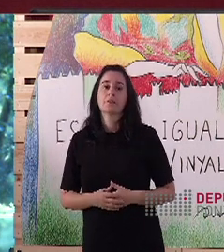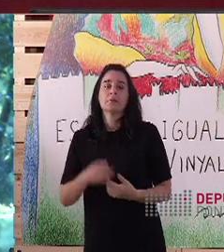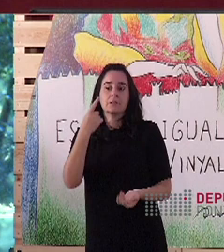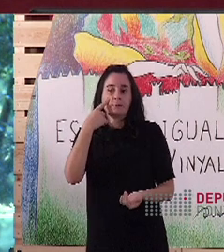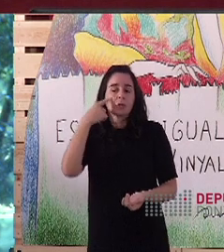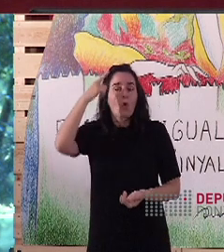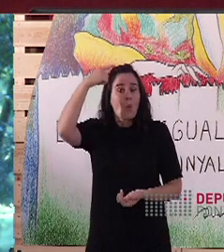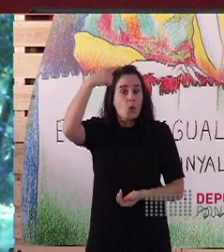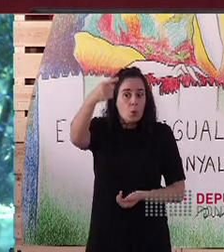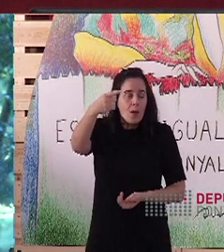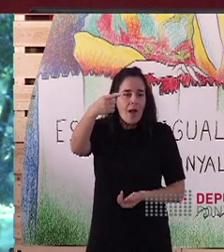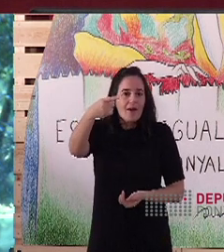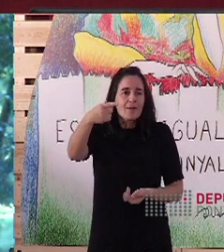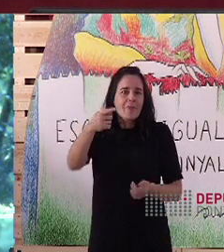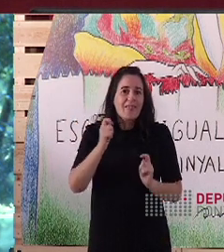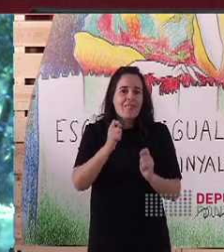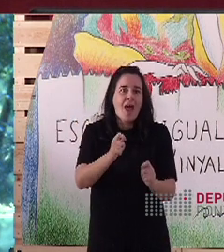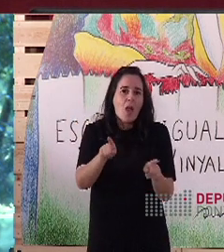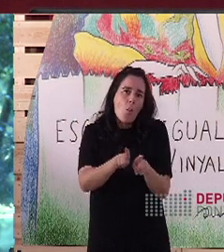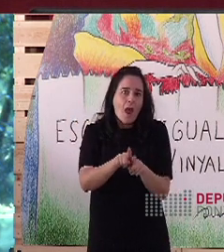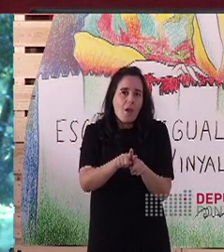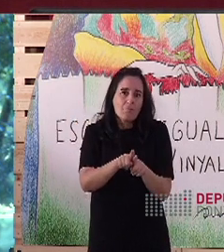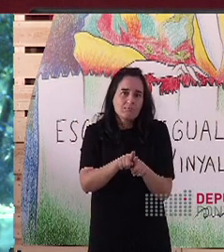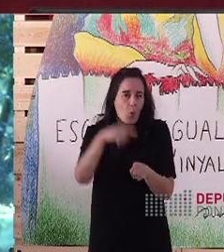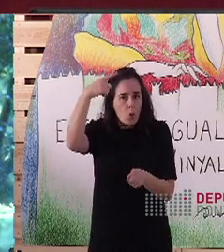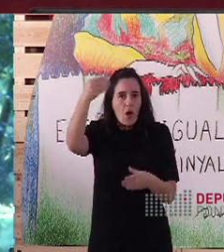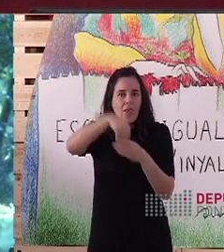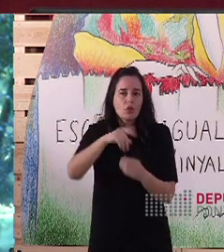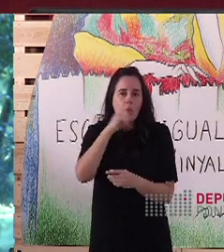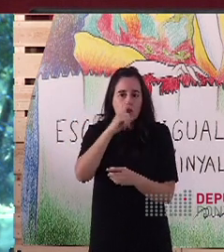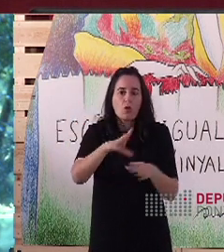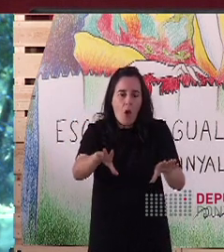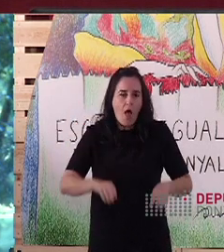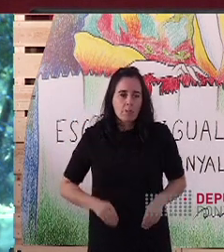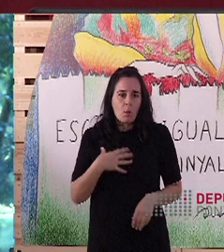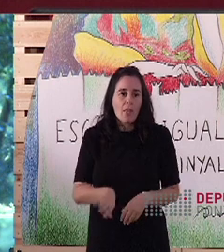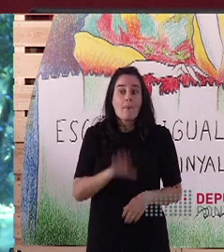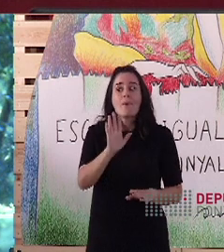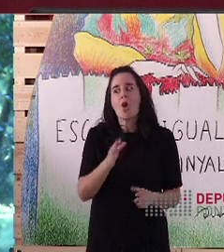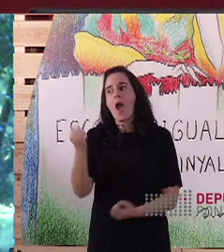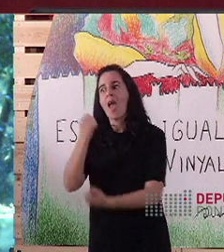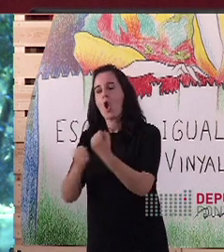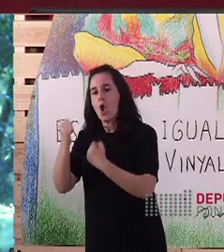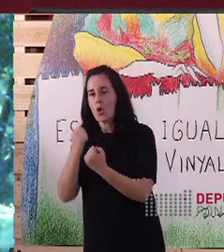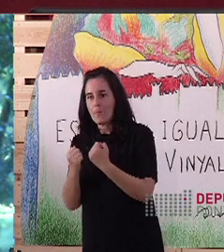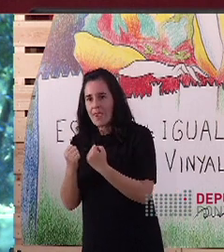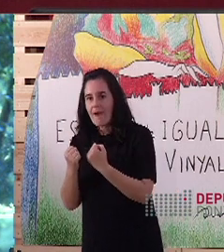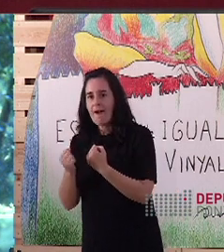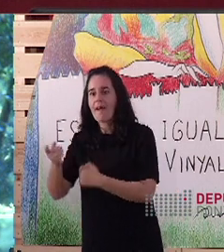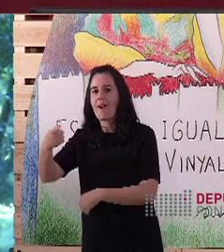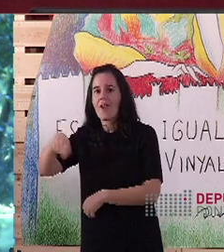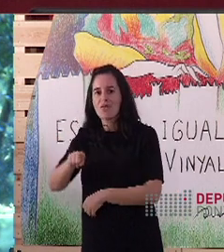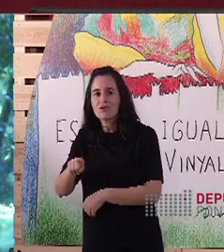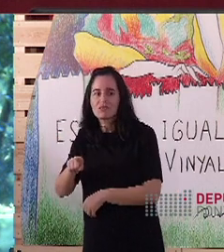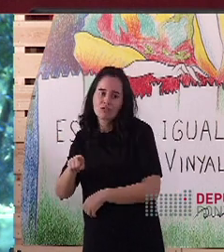proporcionado legitimidad a la prostitución, desde la economía se ha hecho posible que la